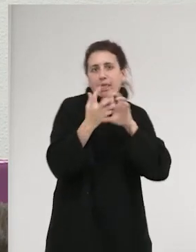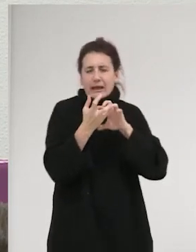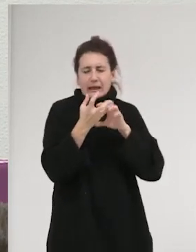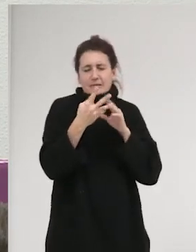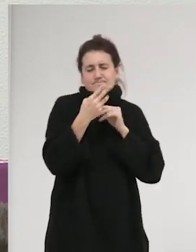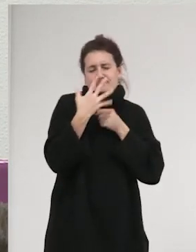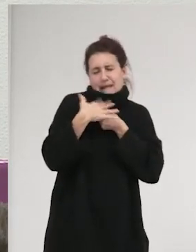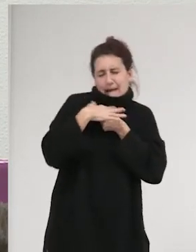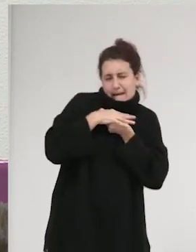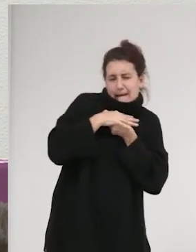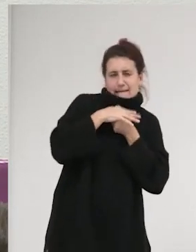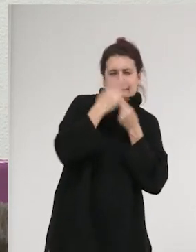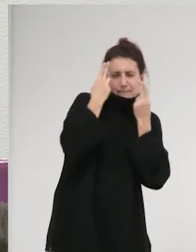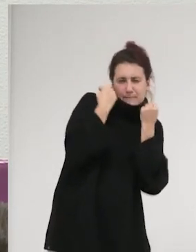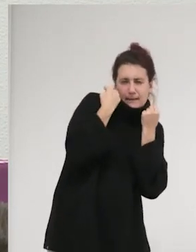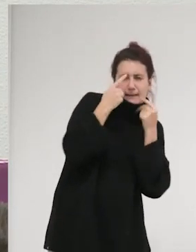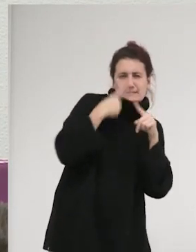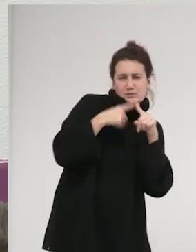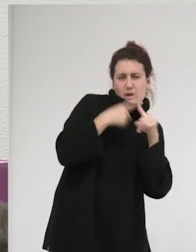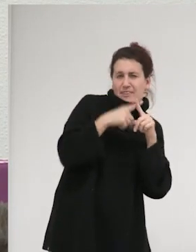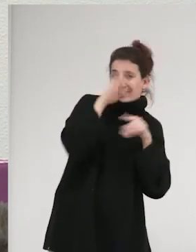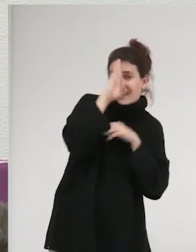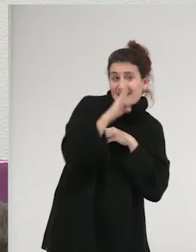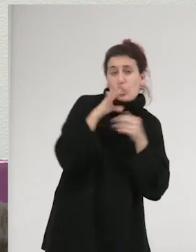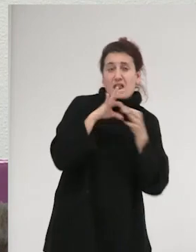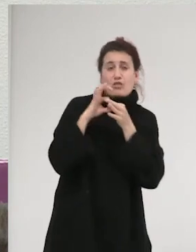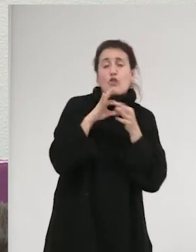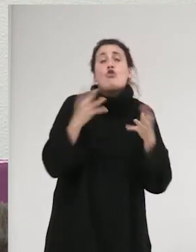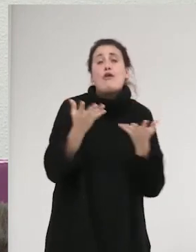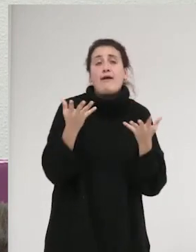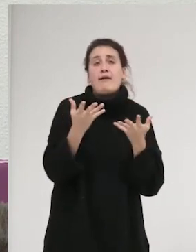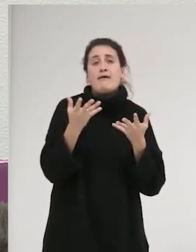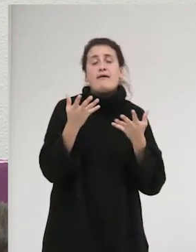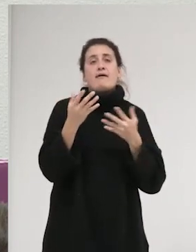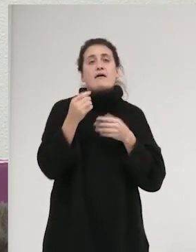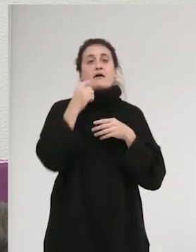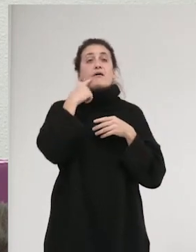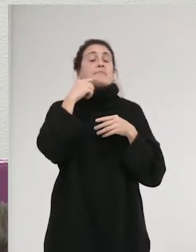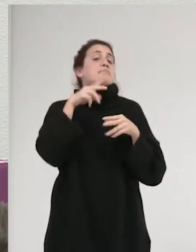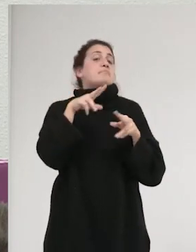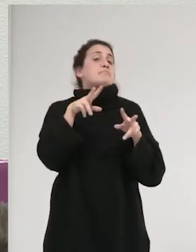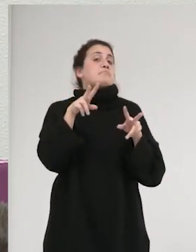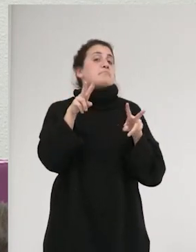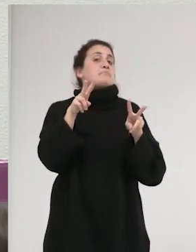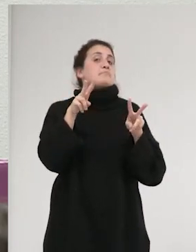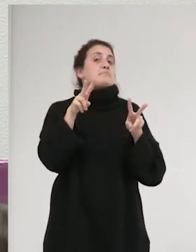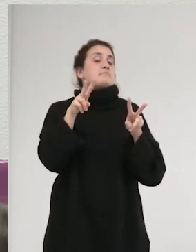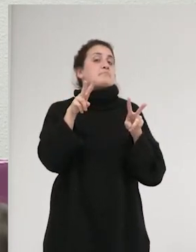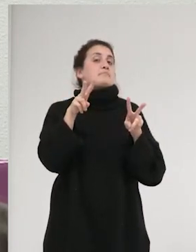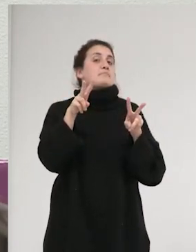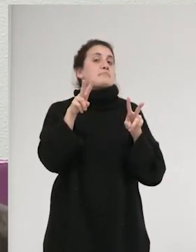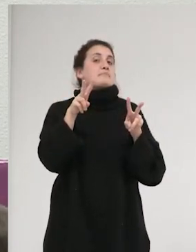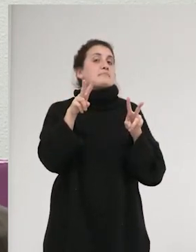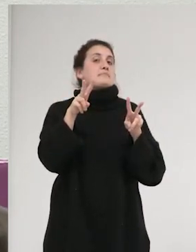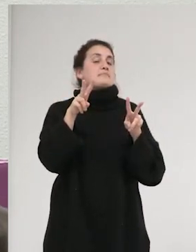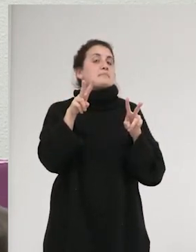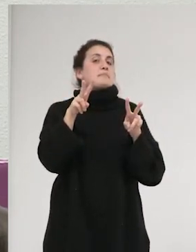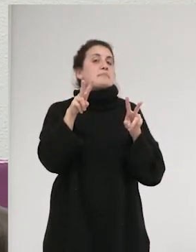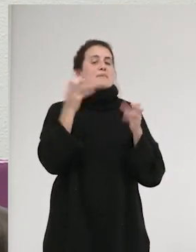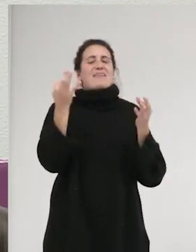la sexualidad por parte de las mujeres, ha estado muchas veces directamente relacionada a toda la, al dar un lugar